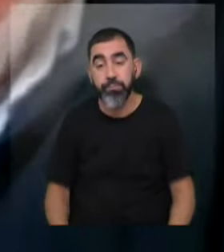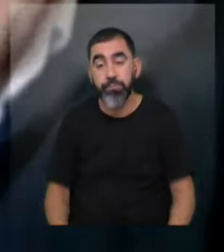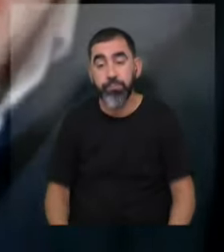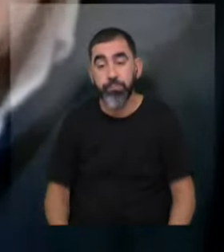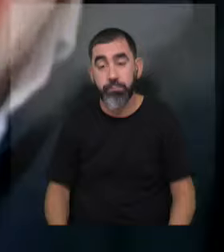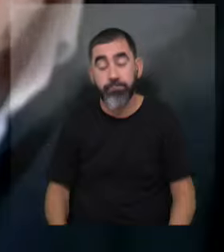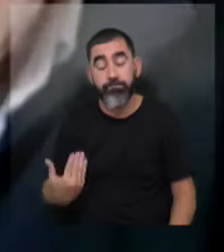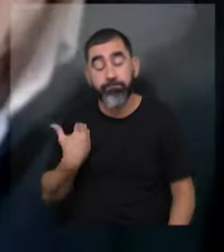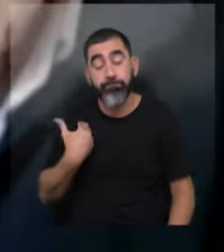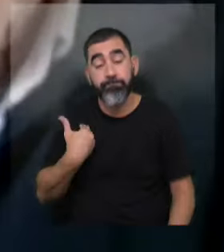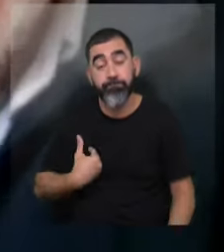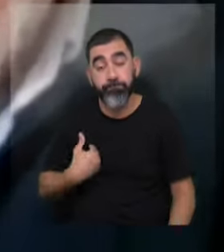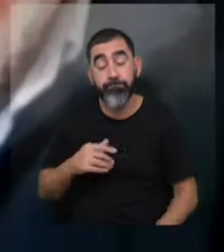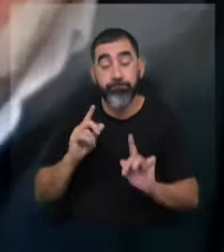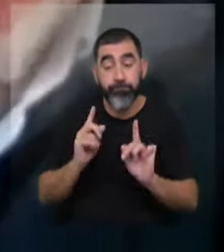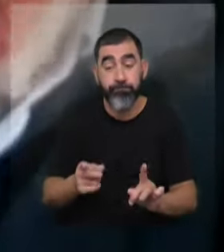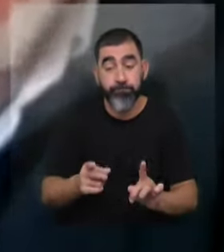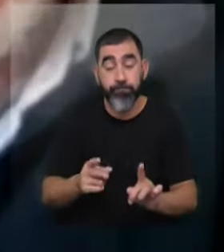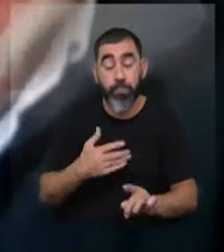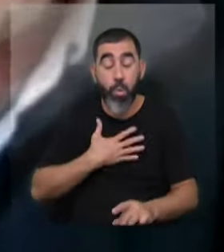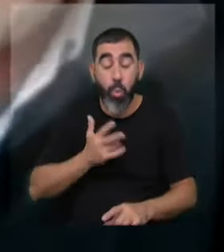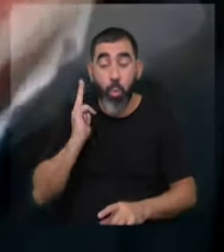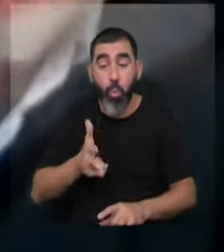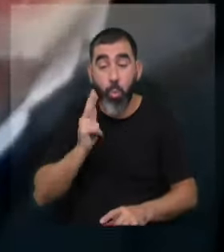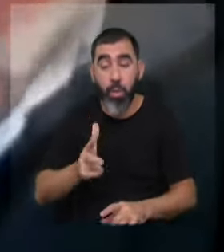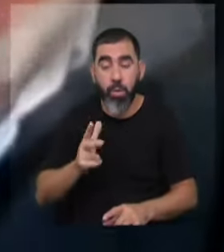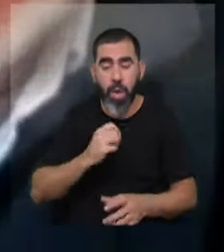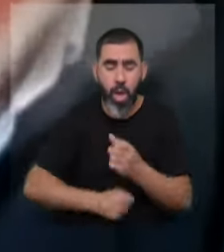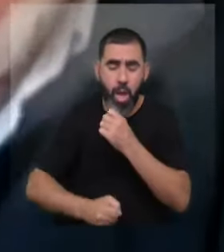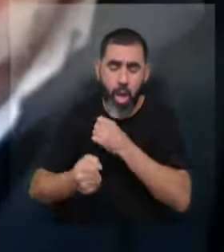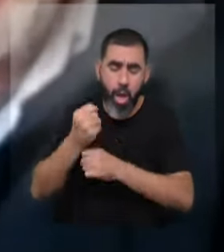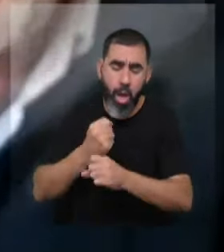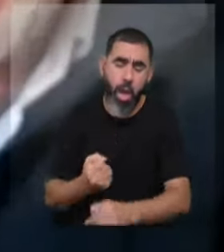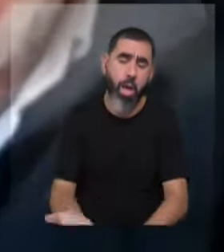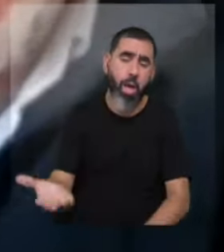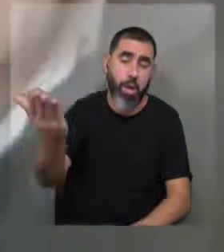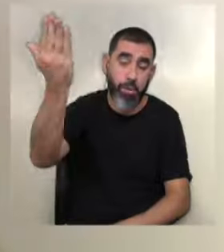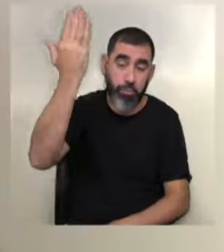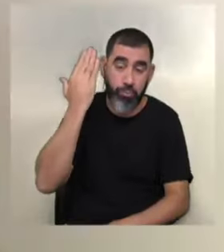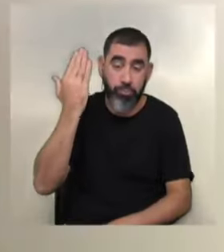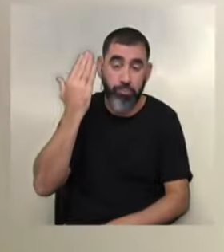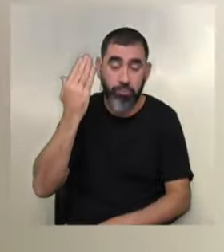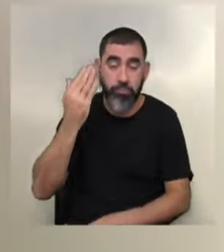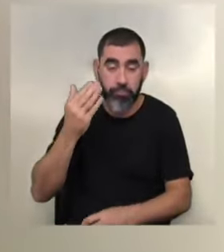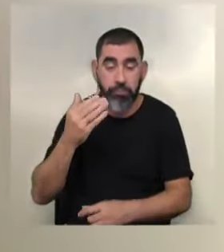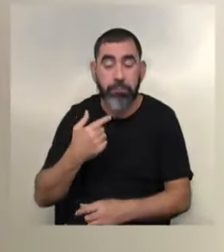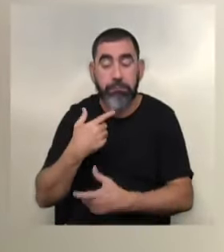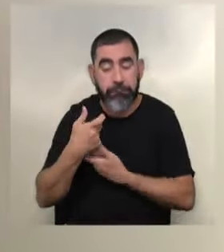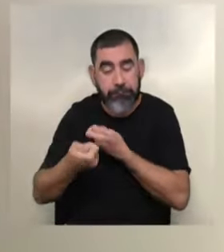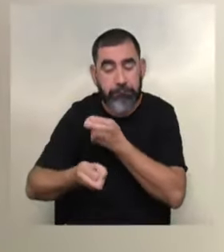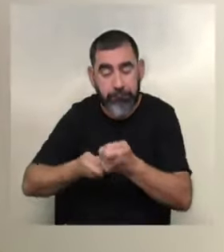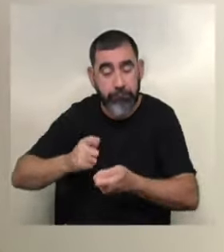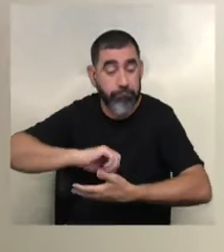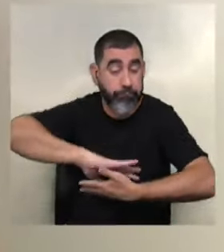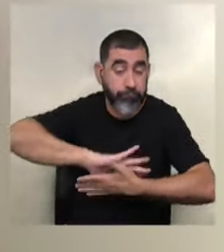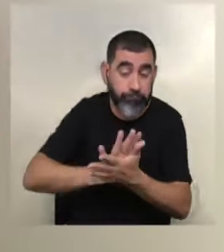Y lamentablemente los humanos, hace muchísimos años, hemos contribuido a la extinción,